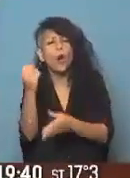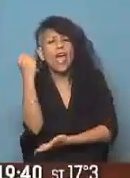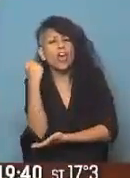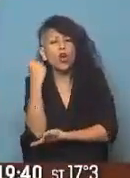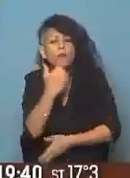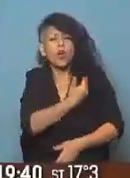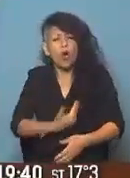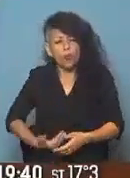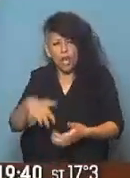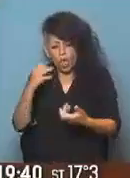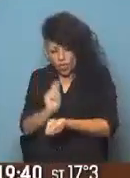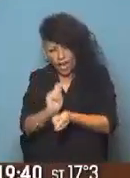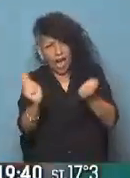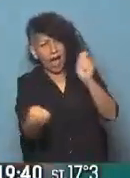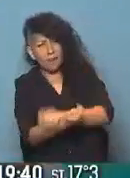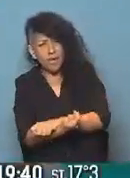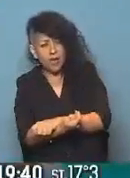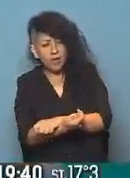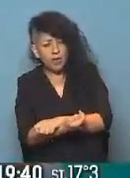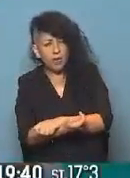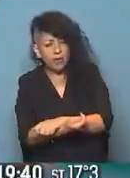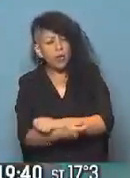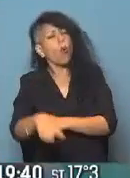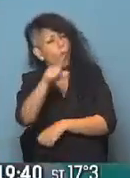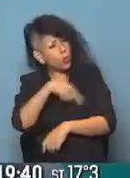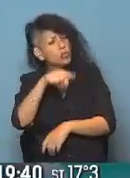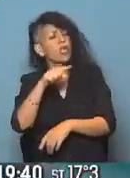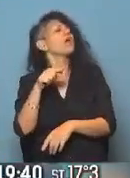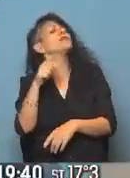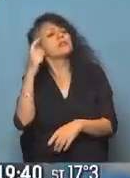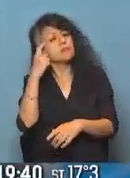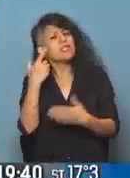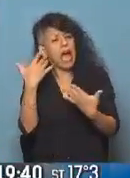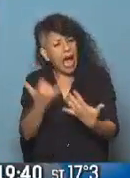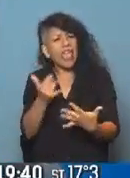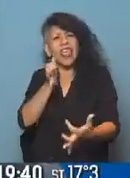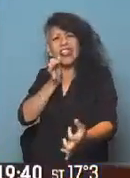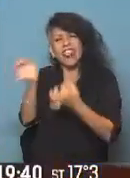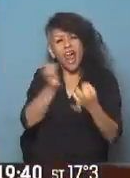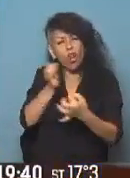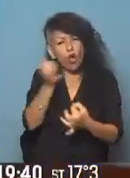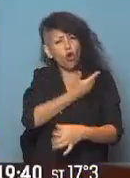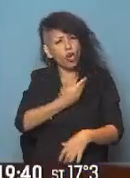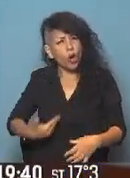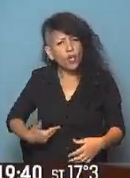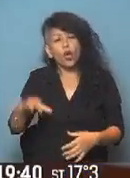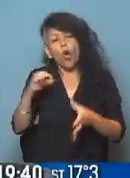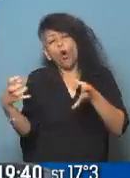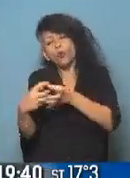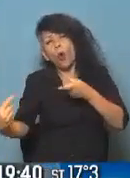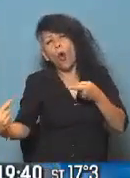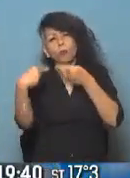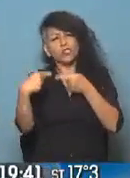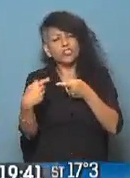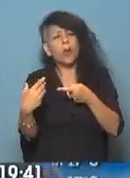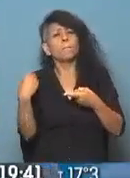cambiar de este país. ¿Encuentra la posibilidad de diálogo con el gobierno para proponer desde el lado de la oposición algunas modificaciones respecto al